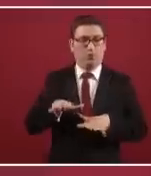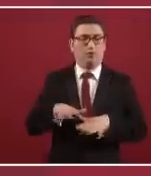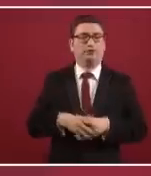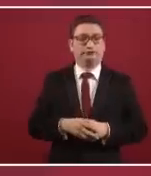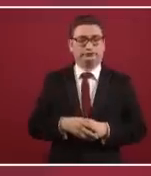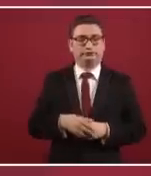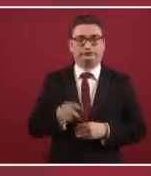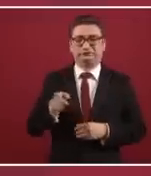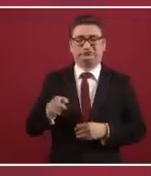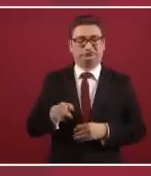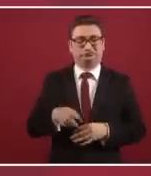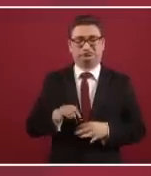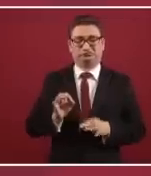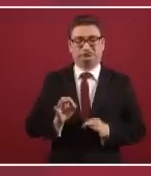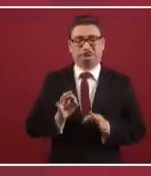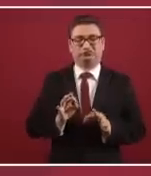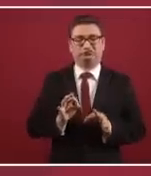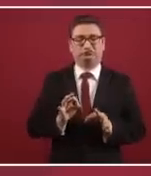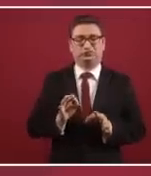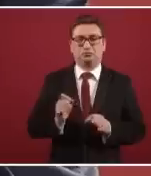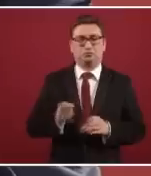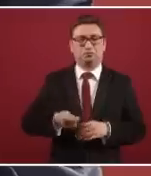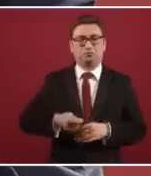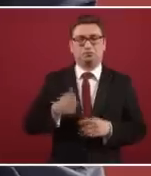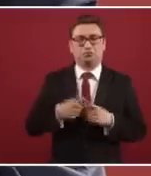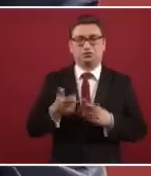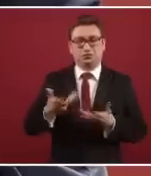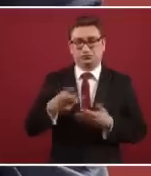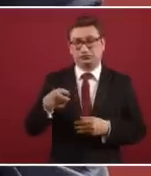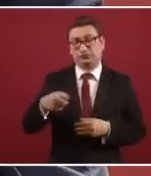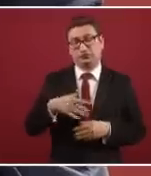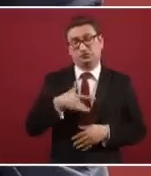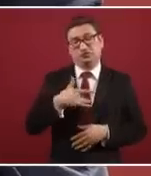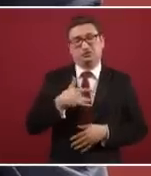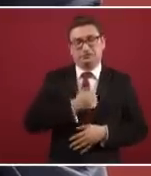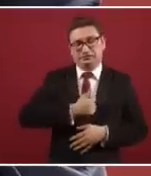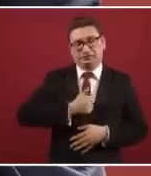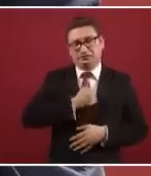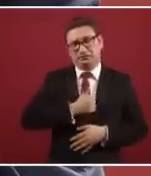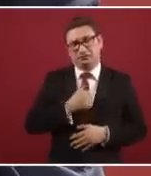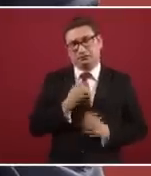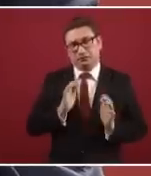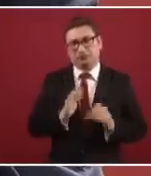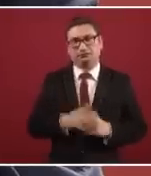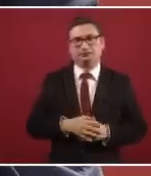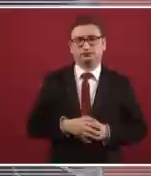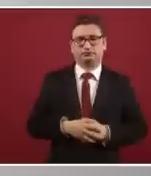de primer orden. Por eso lamento que